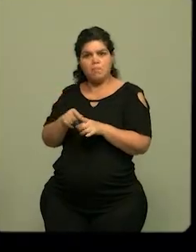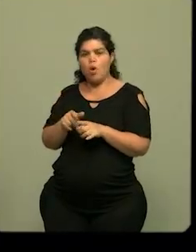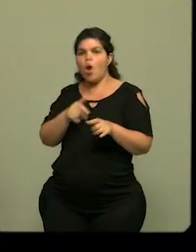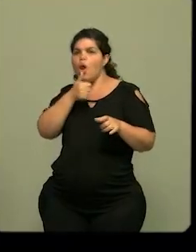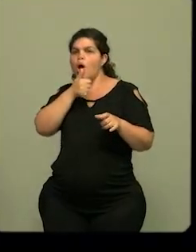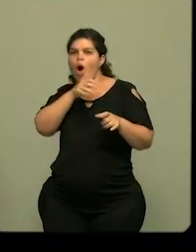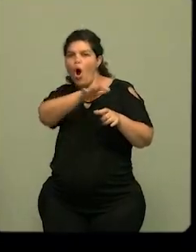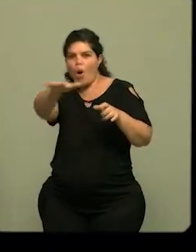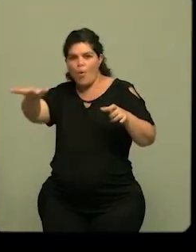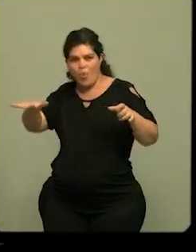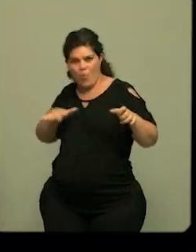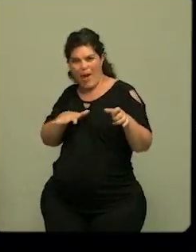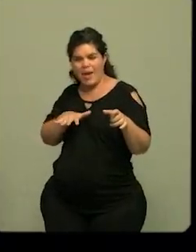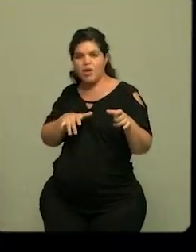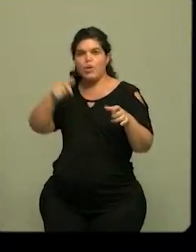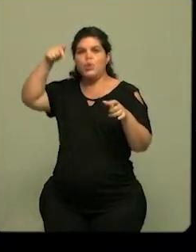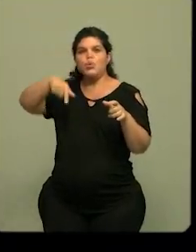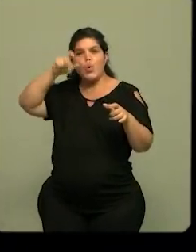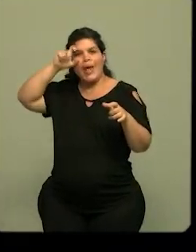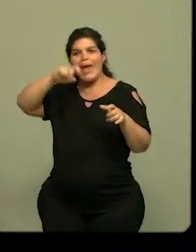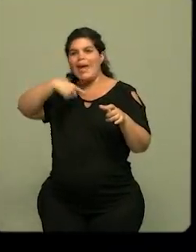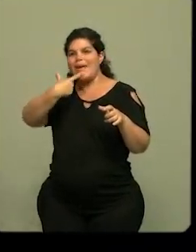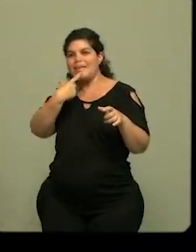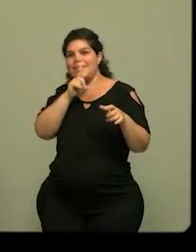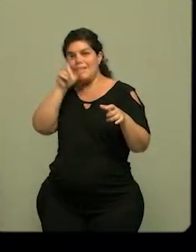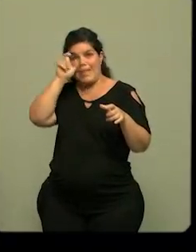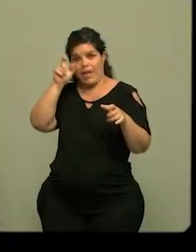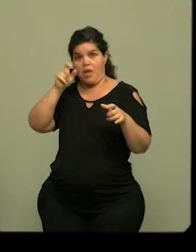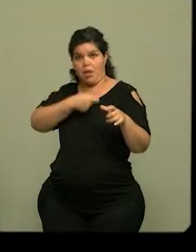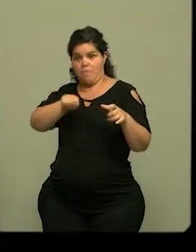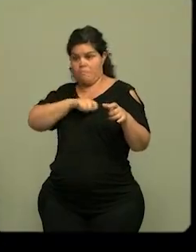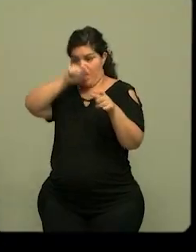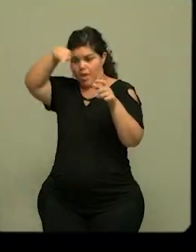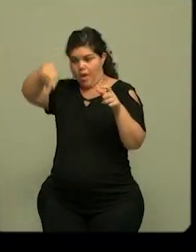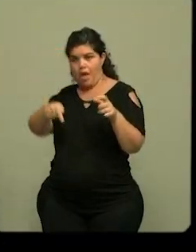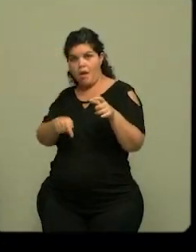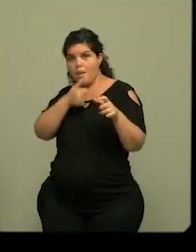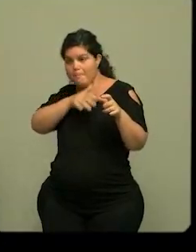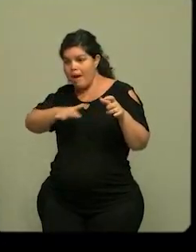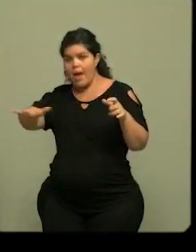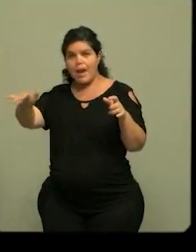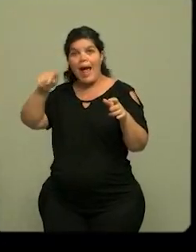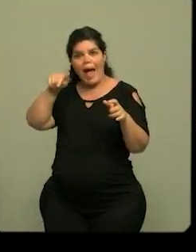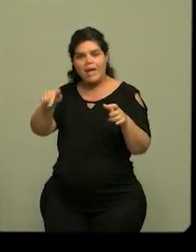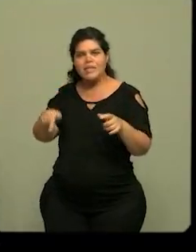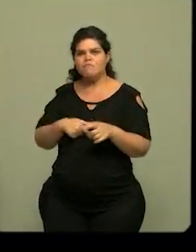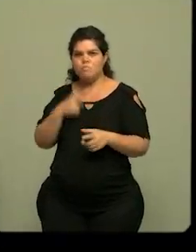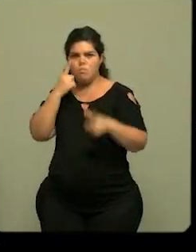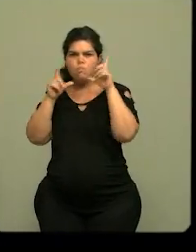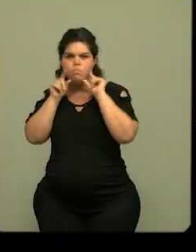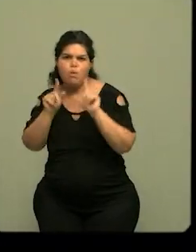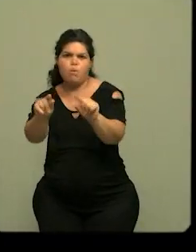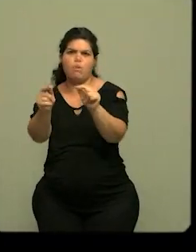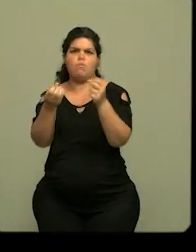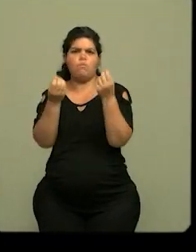Sol, ¿sí? Del sur, del sureste de España, que también hay protestas con respecto a qué va a pasar con los precios, qué va a pasar